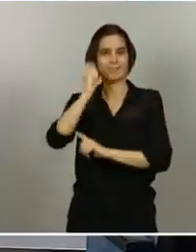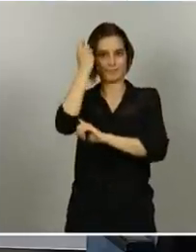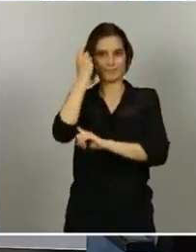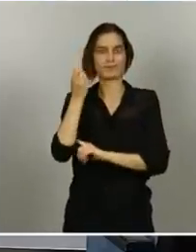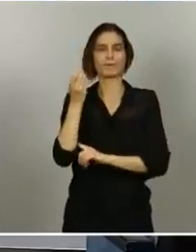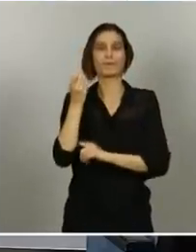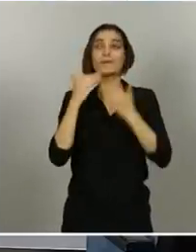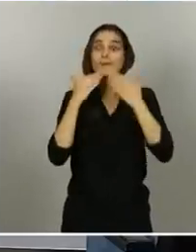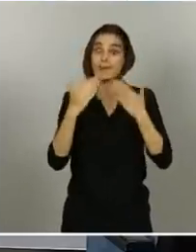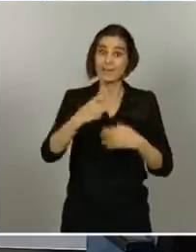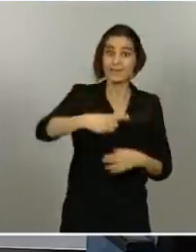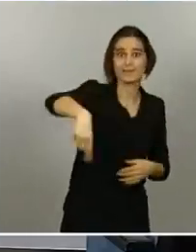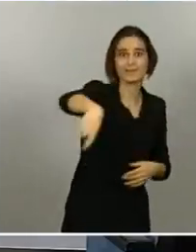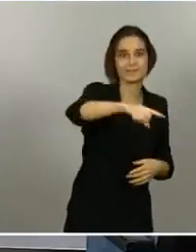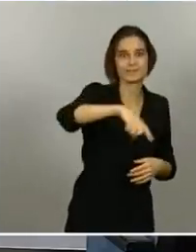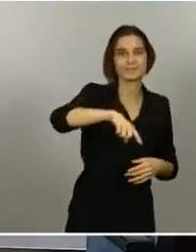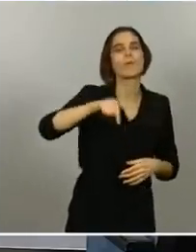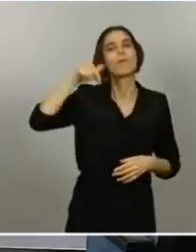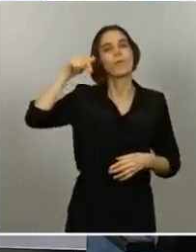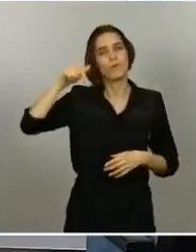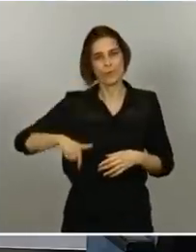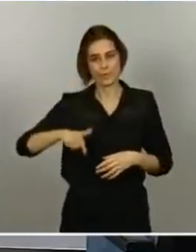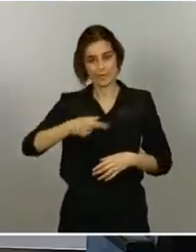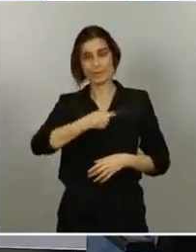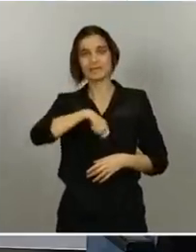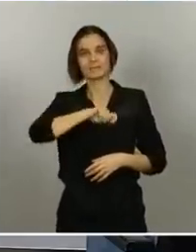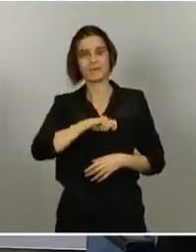e a eles hoxe en España hai un ingreso mínimo vital grazas ingreso mínimo vital